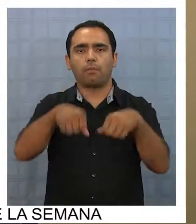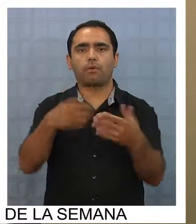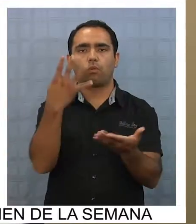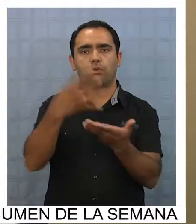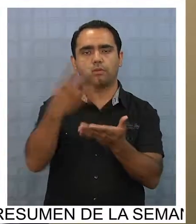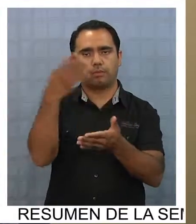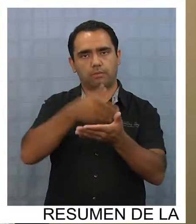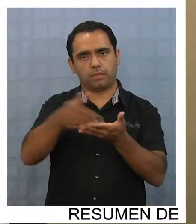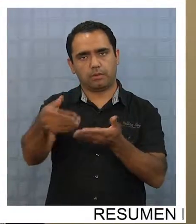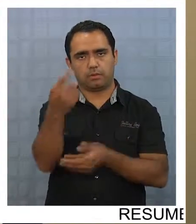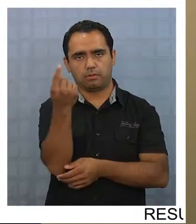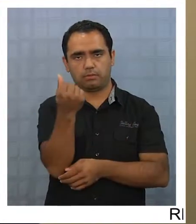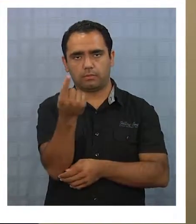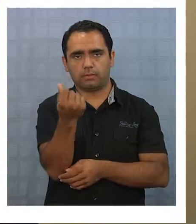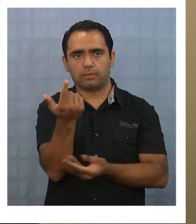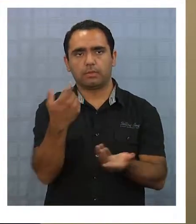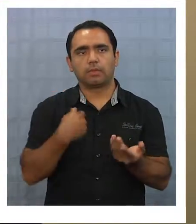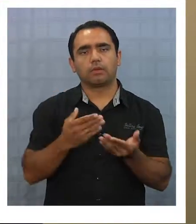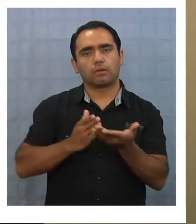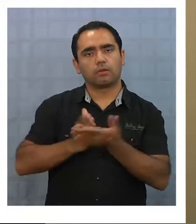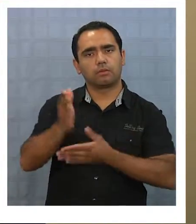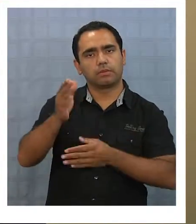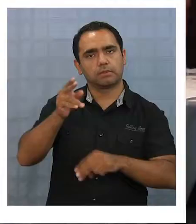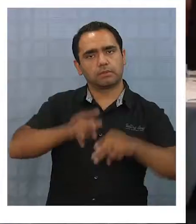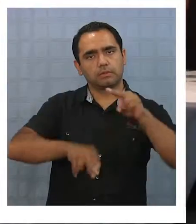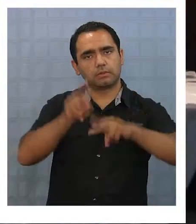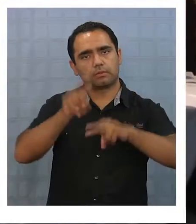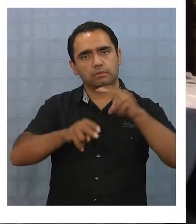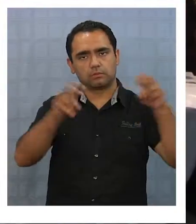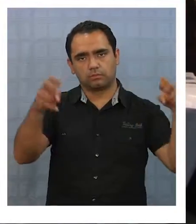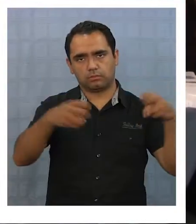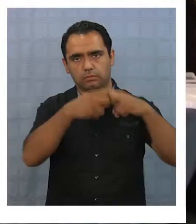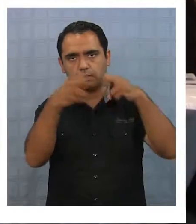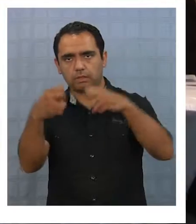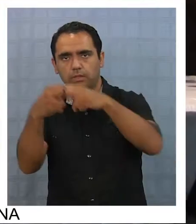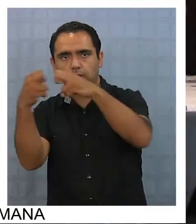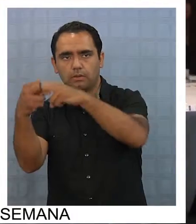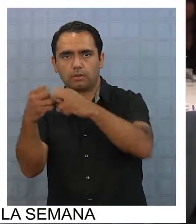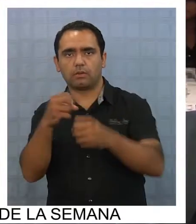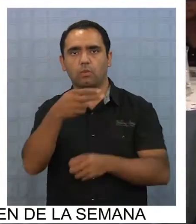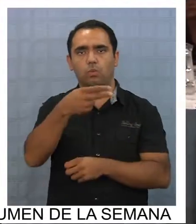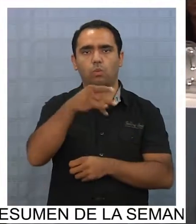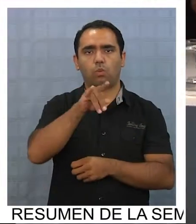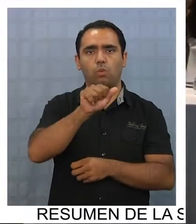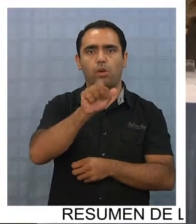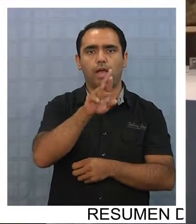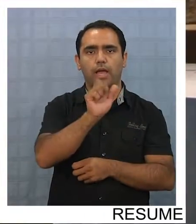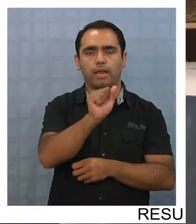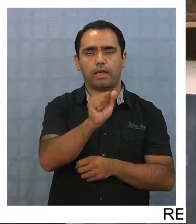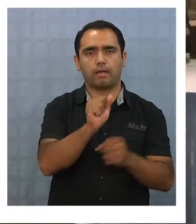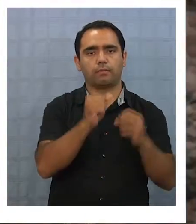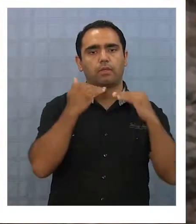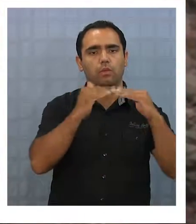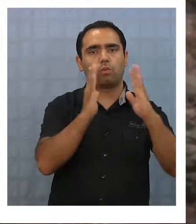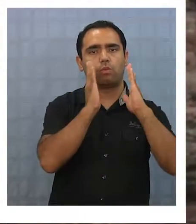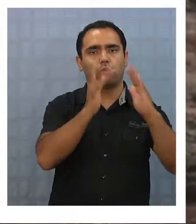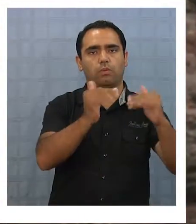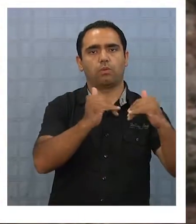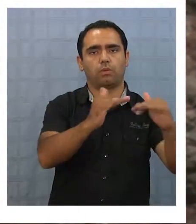más de 4.000 millones de pesos para poder comenzar la construcción de esta red de energía que va desde Guara